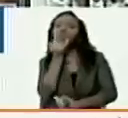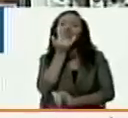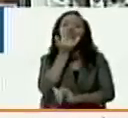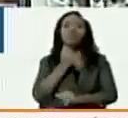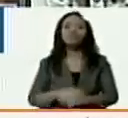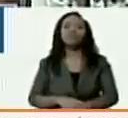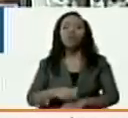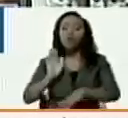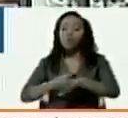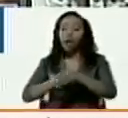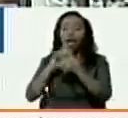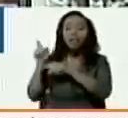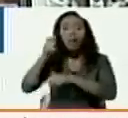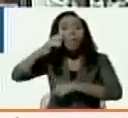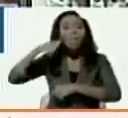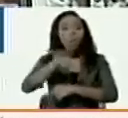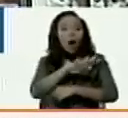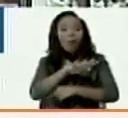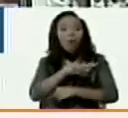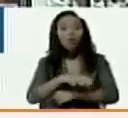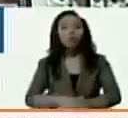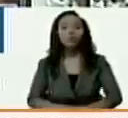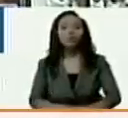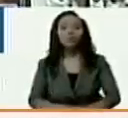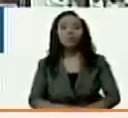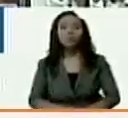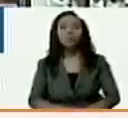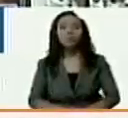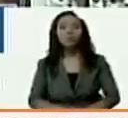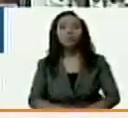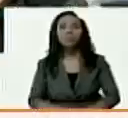Por eso cuando los pueblos se